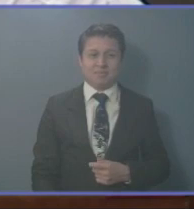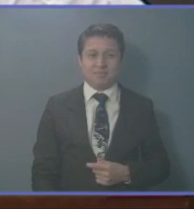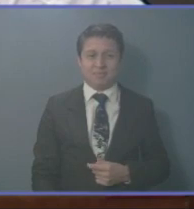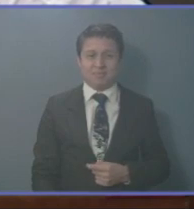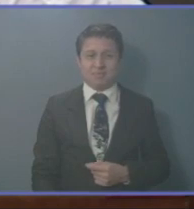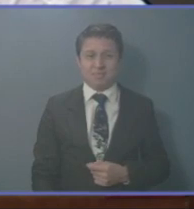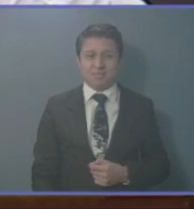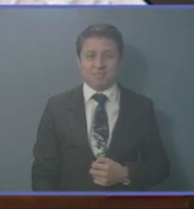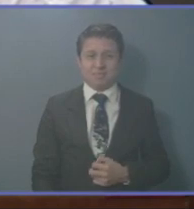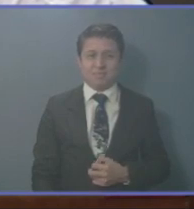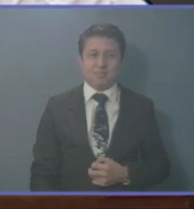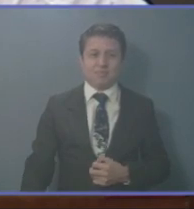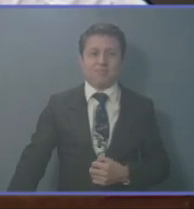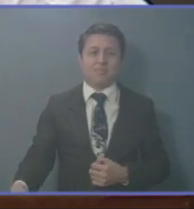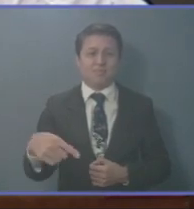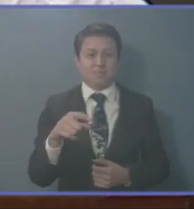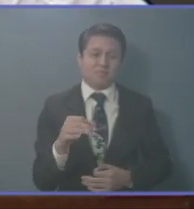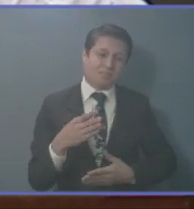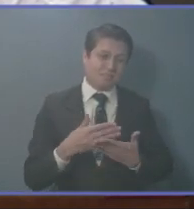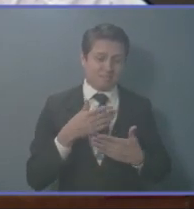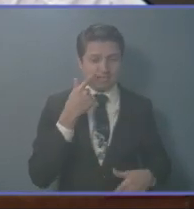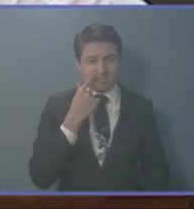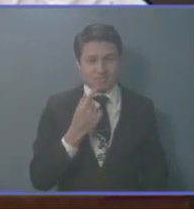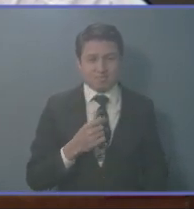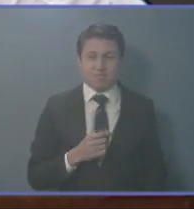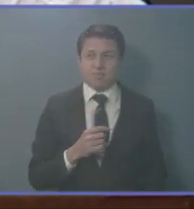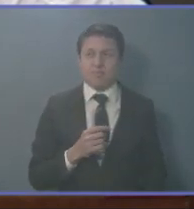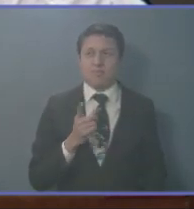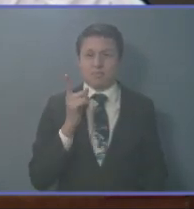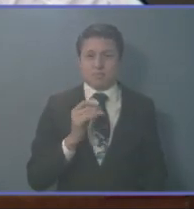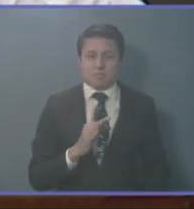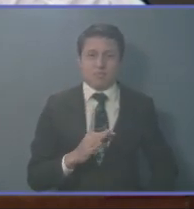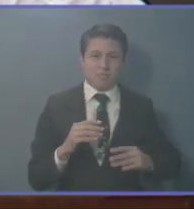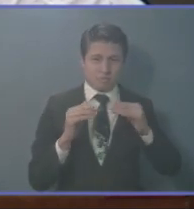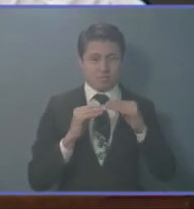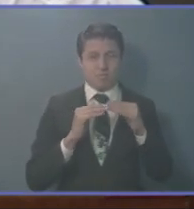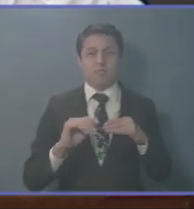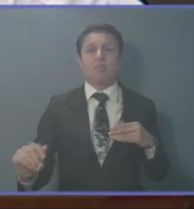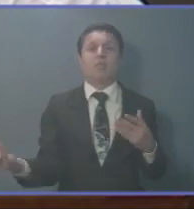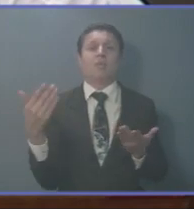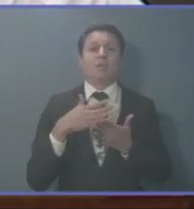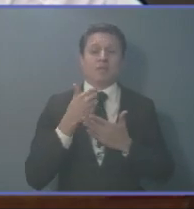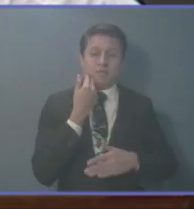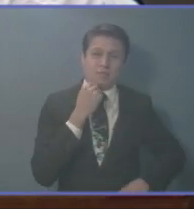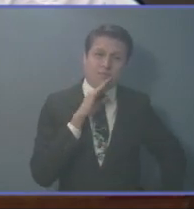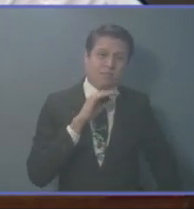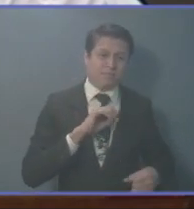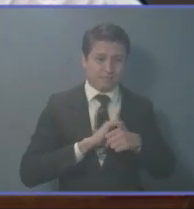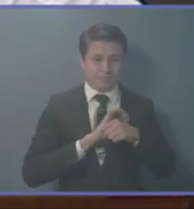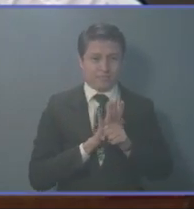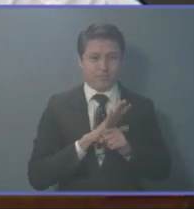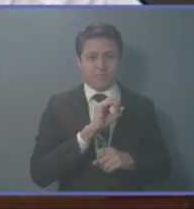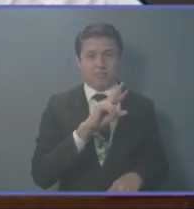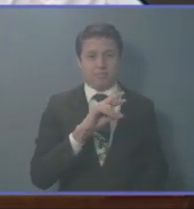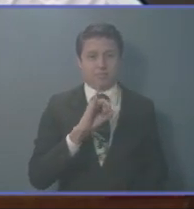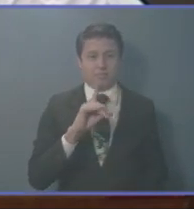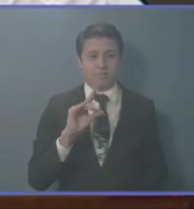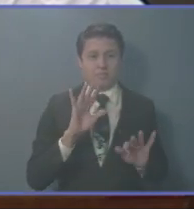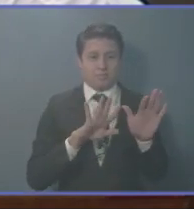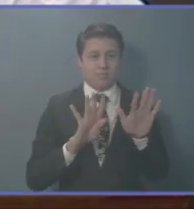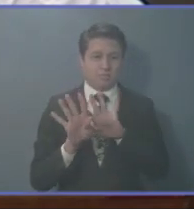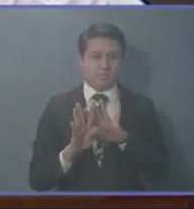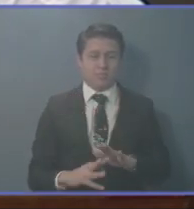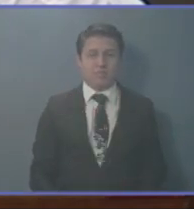contemplados en los lineamientos técnicos para la atención clínica de personas con enfermedad COVID-19. G. Criterios de